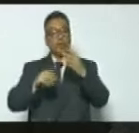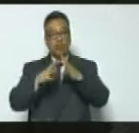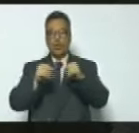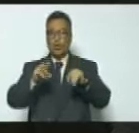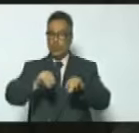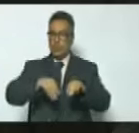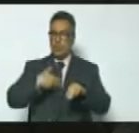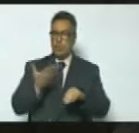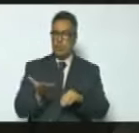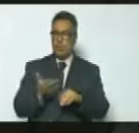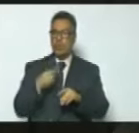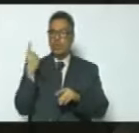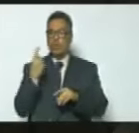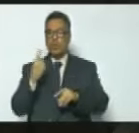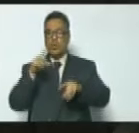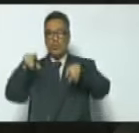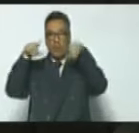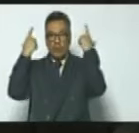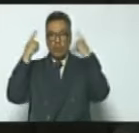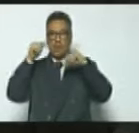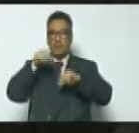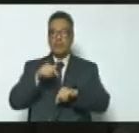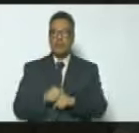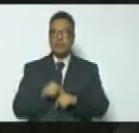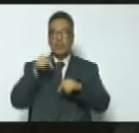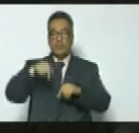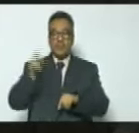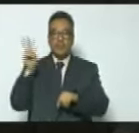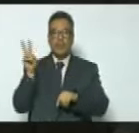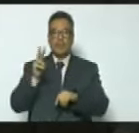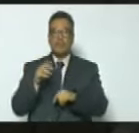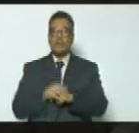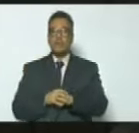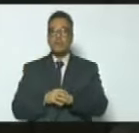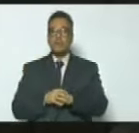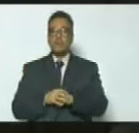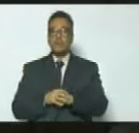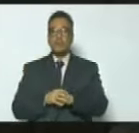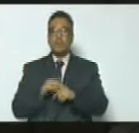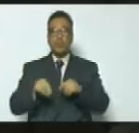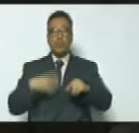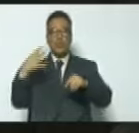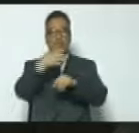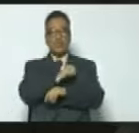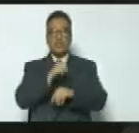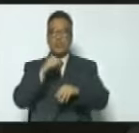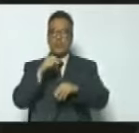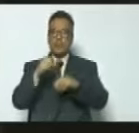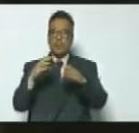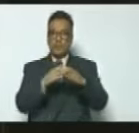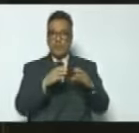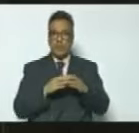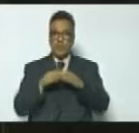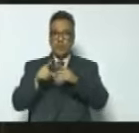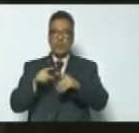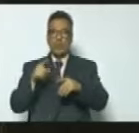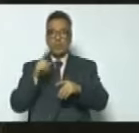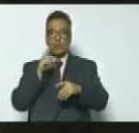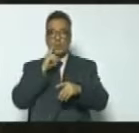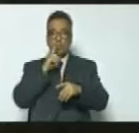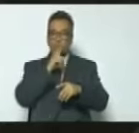pudo, no solo fue La Guaira, fue Venezuela. Se logró hacer un equipo que se